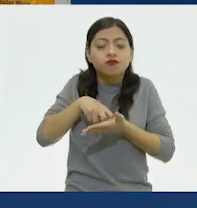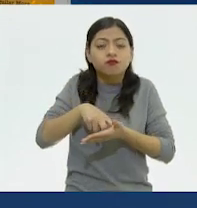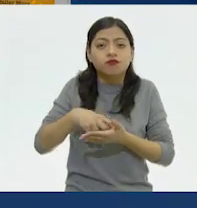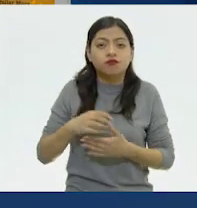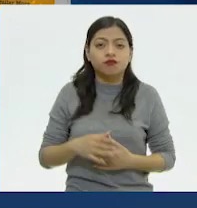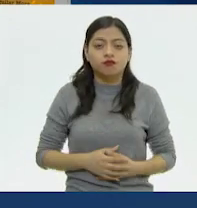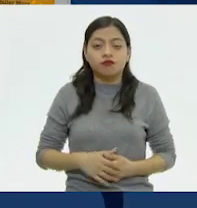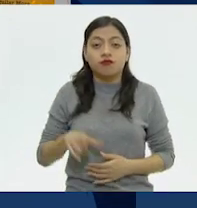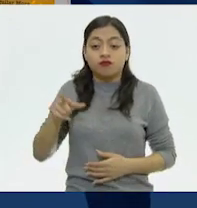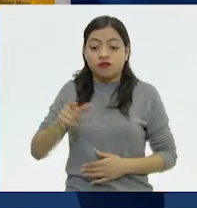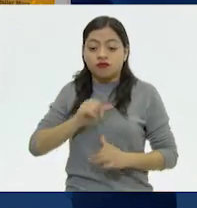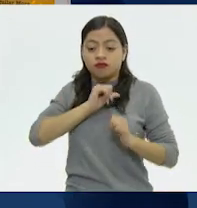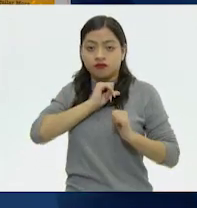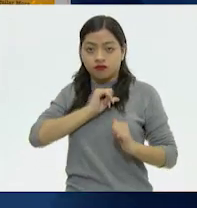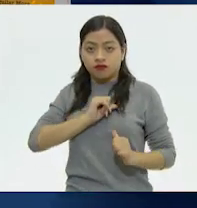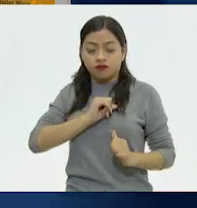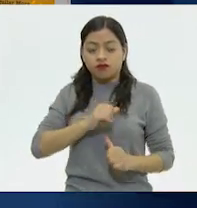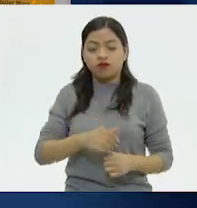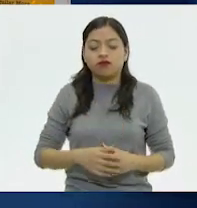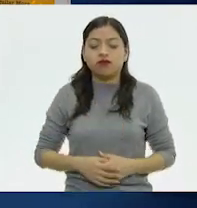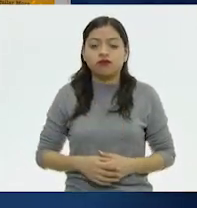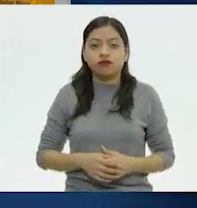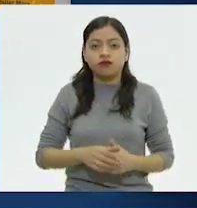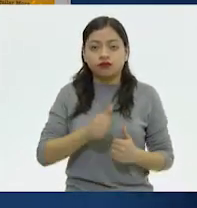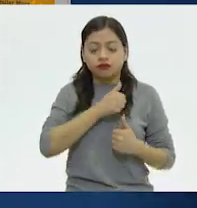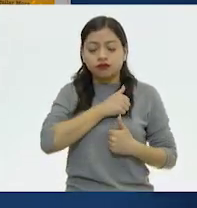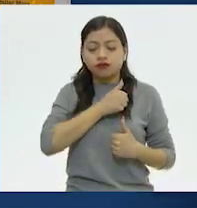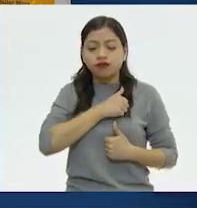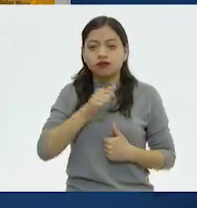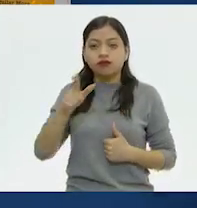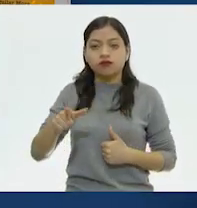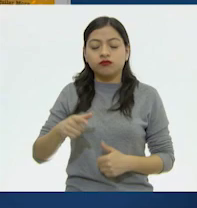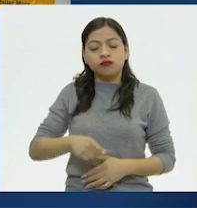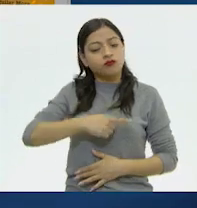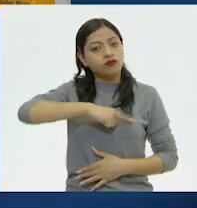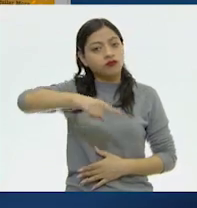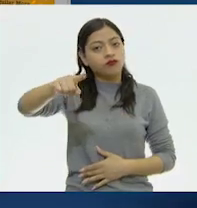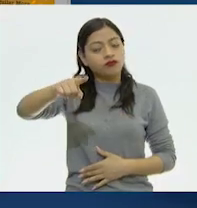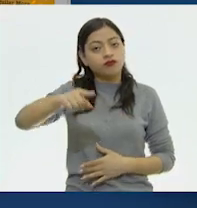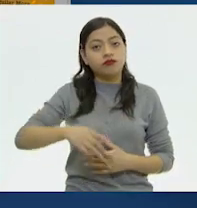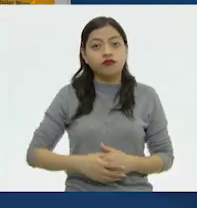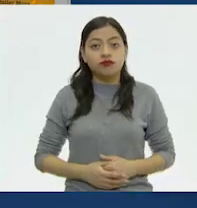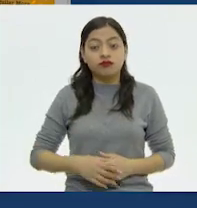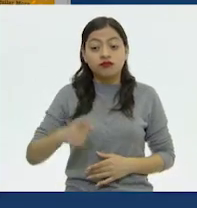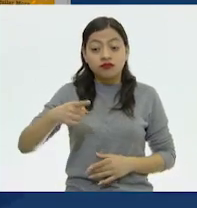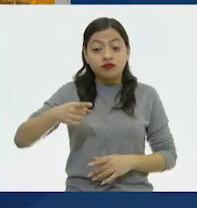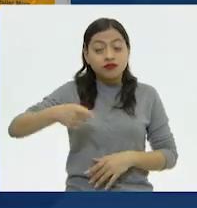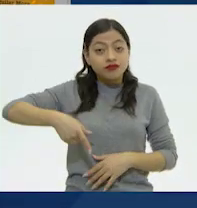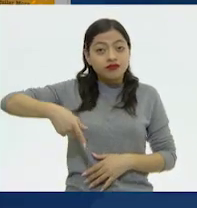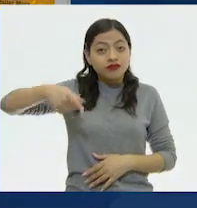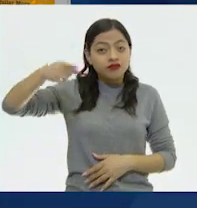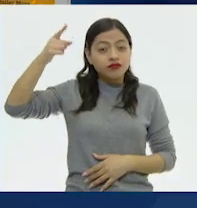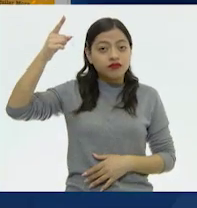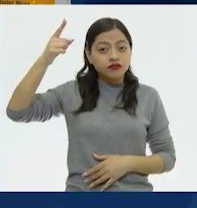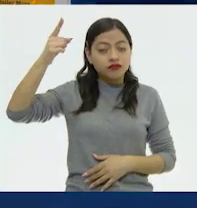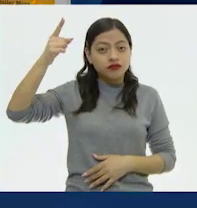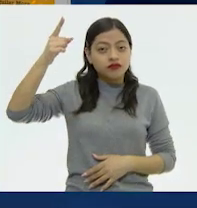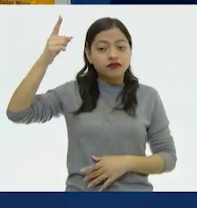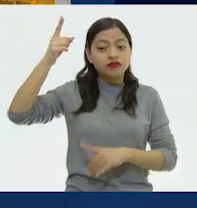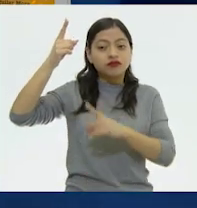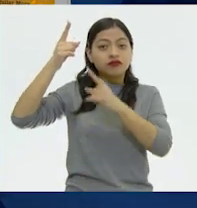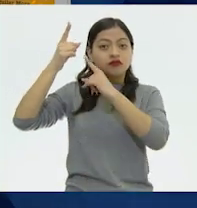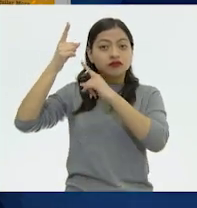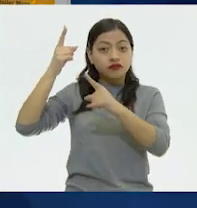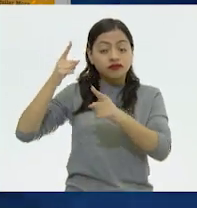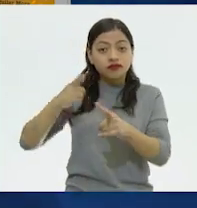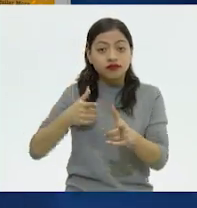El oficial junto a ellos va dando las señales con la espada. Cuando la elevó como para picar el cielo,